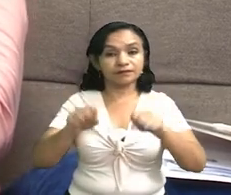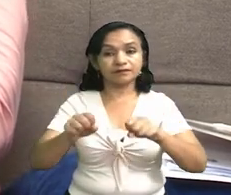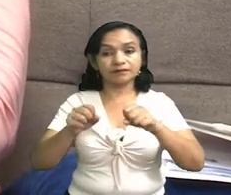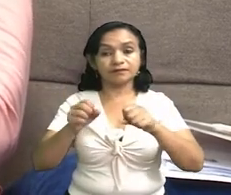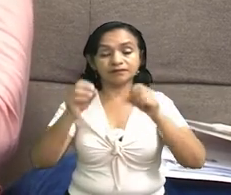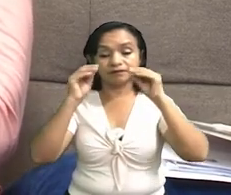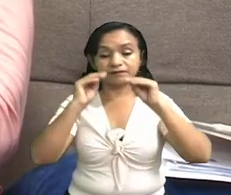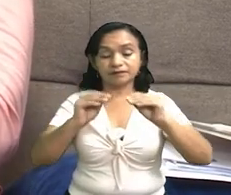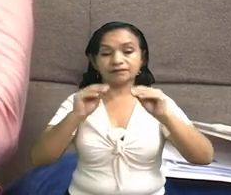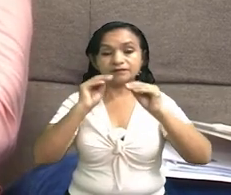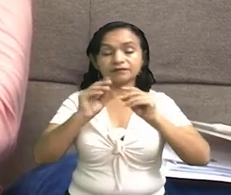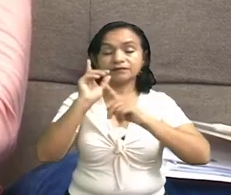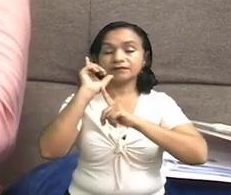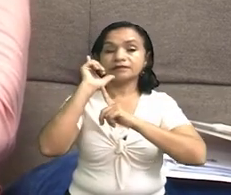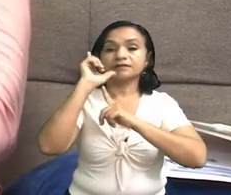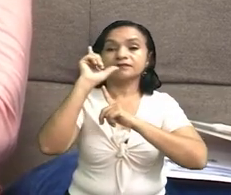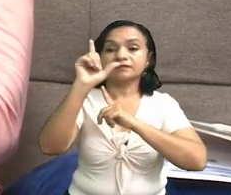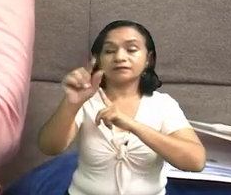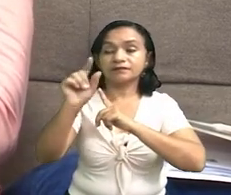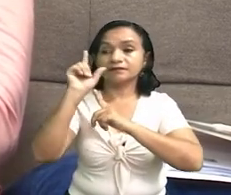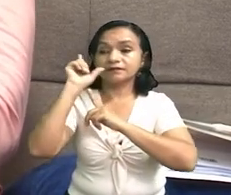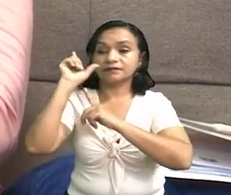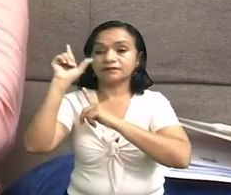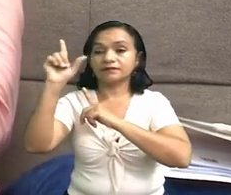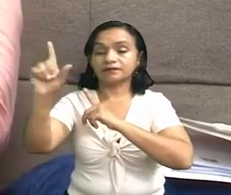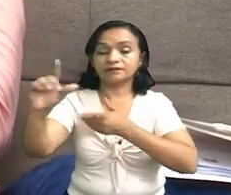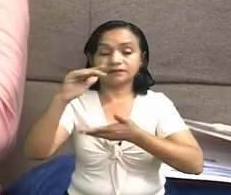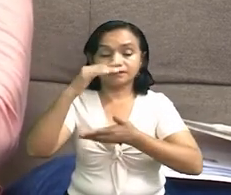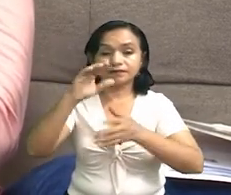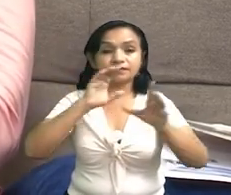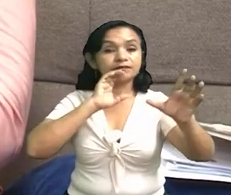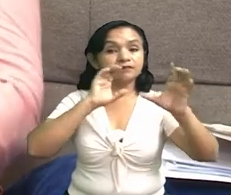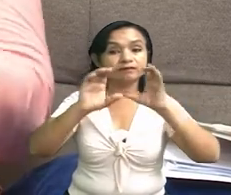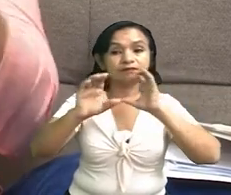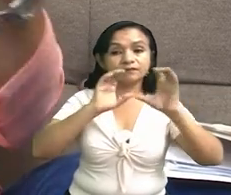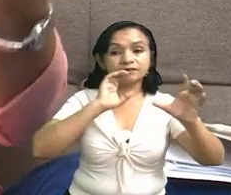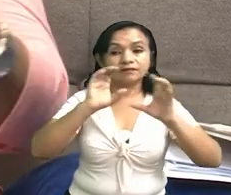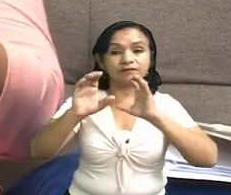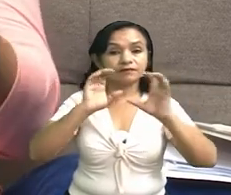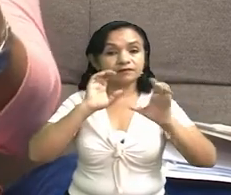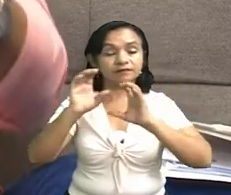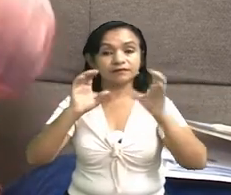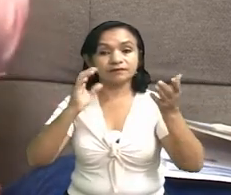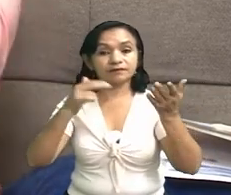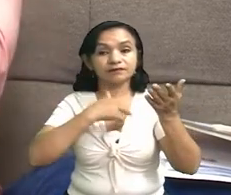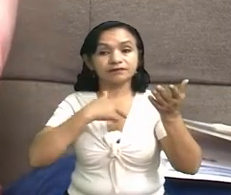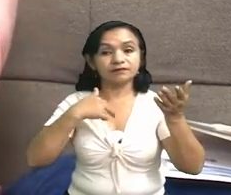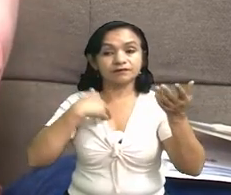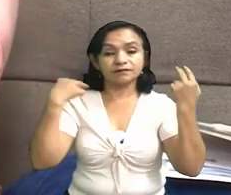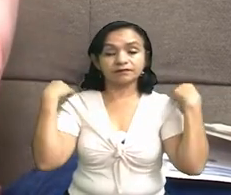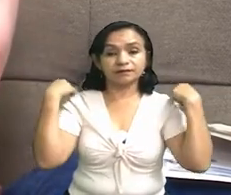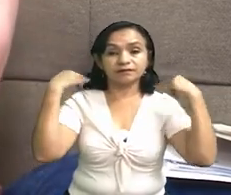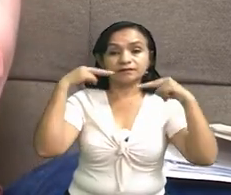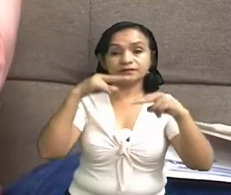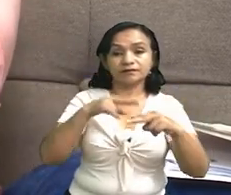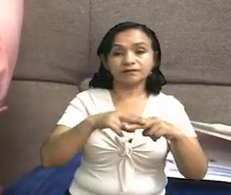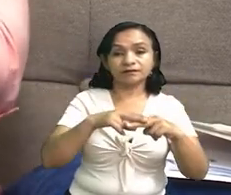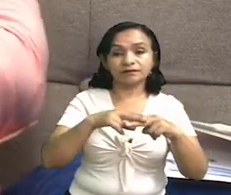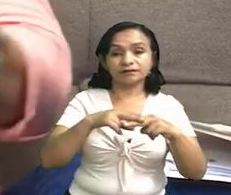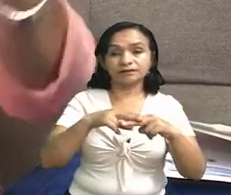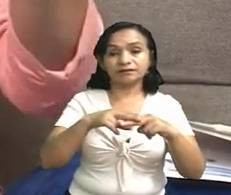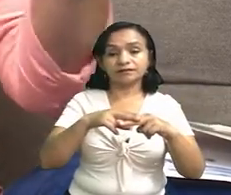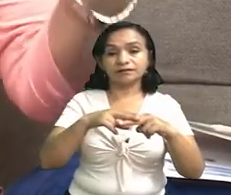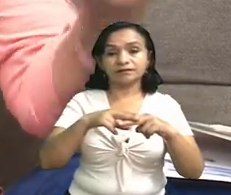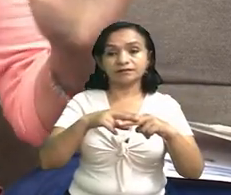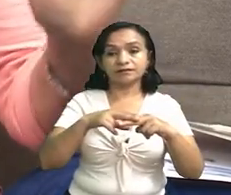la educación a distancia virtual, para las comunicaciones con hacer, pues un profesor puede estar dando una clase aquí, pero a la